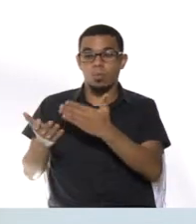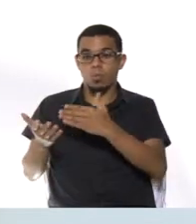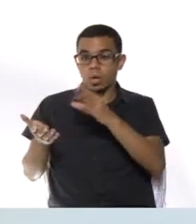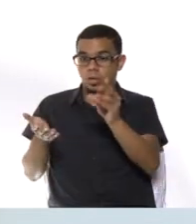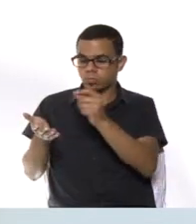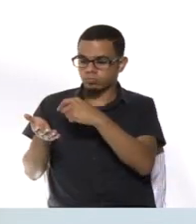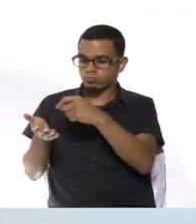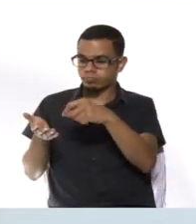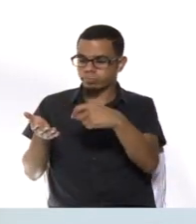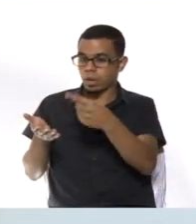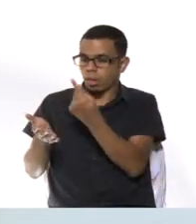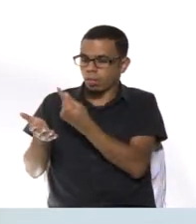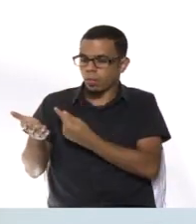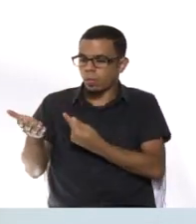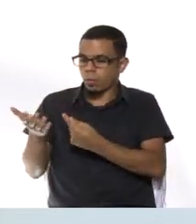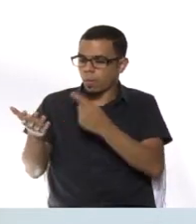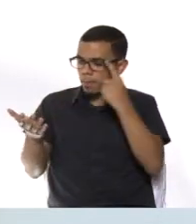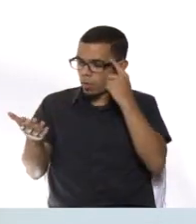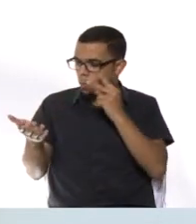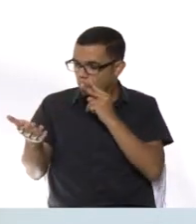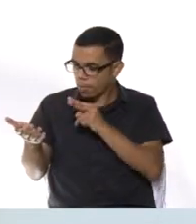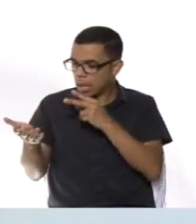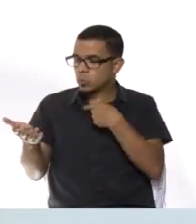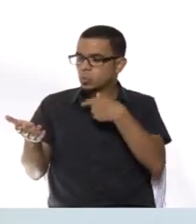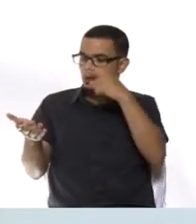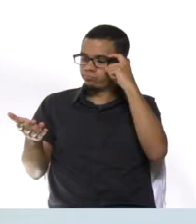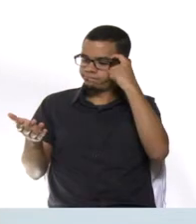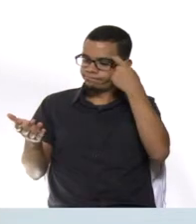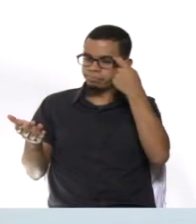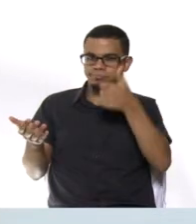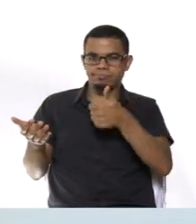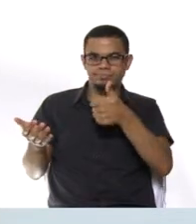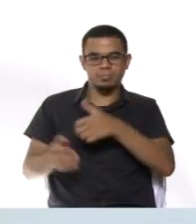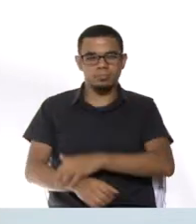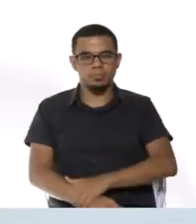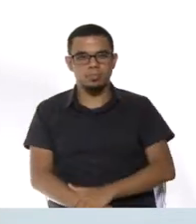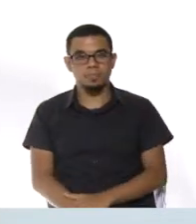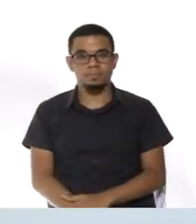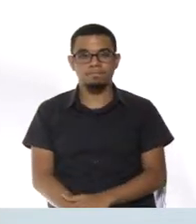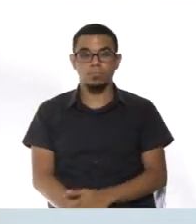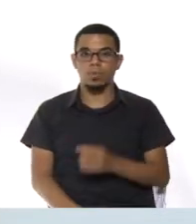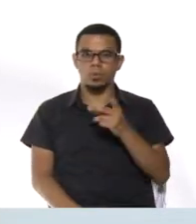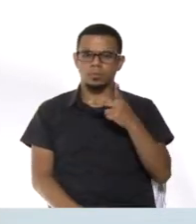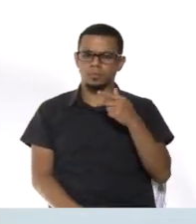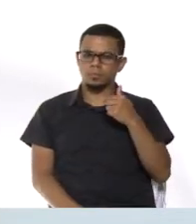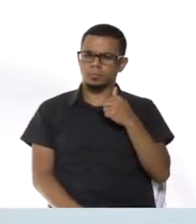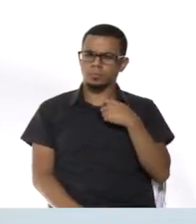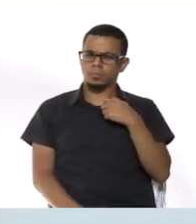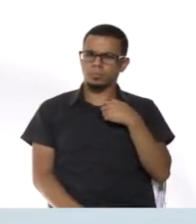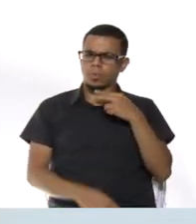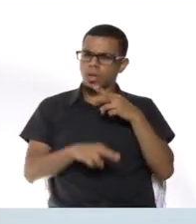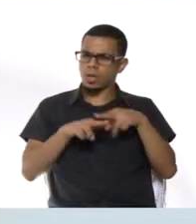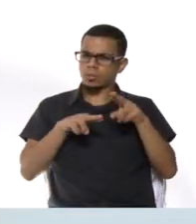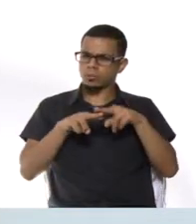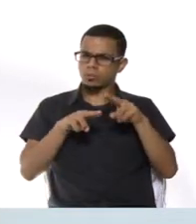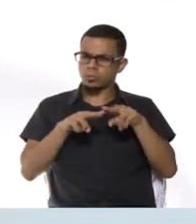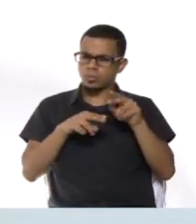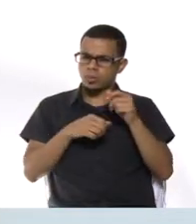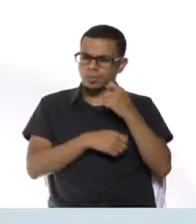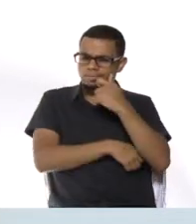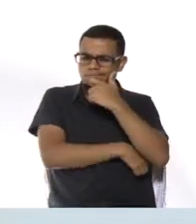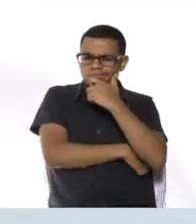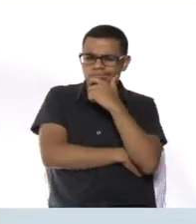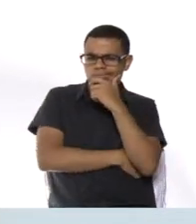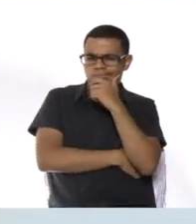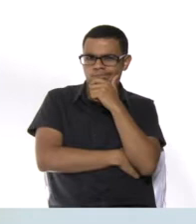ellas. Vamos a continuar con todo lo que tenemos preparado entonces para el día de hoy. Ciertamente me llama la atención que los niños de hoy en día no